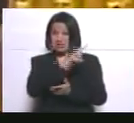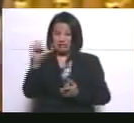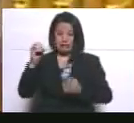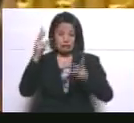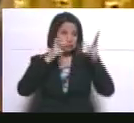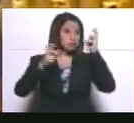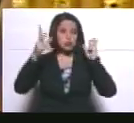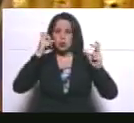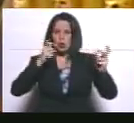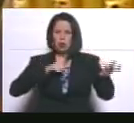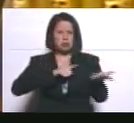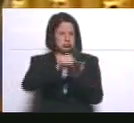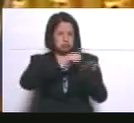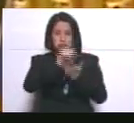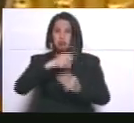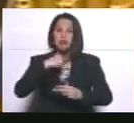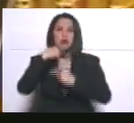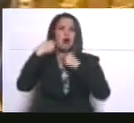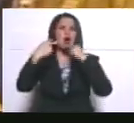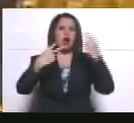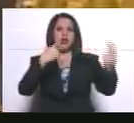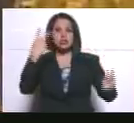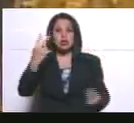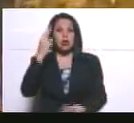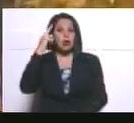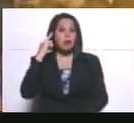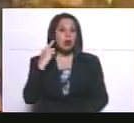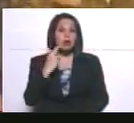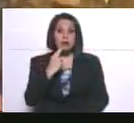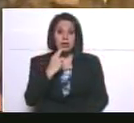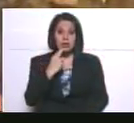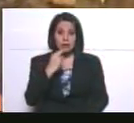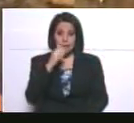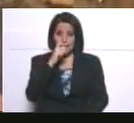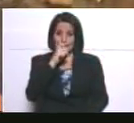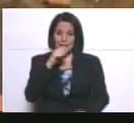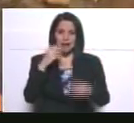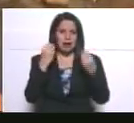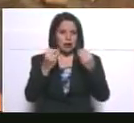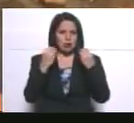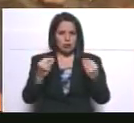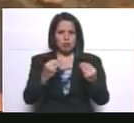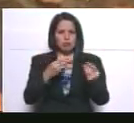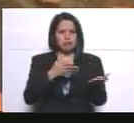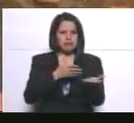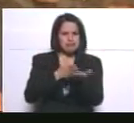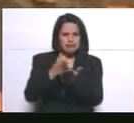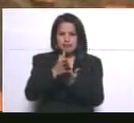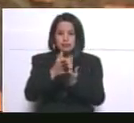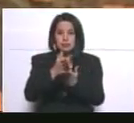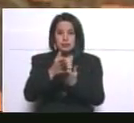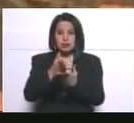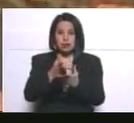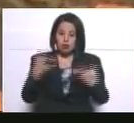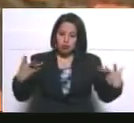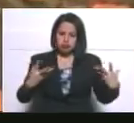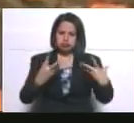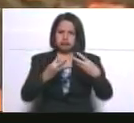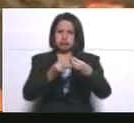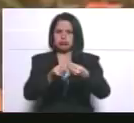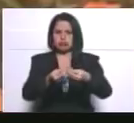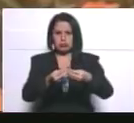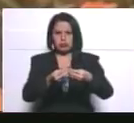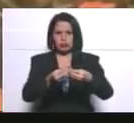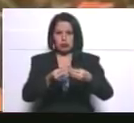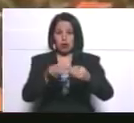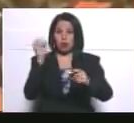el cañón de la voz bolivariana en Angostura, a donde fue a reunirse el soberano